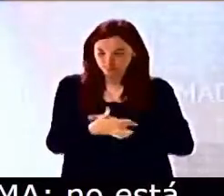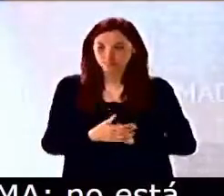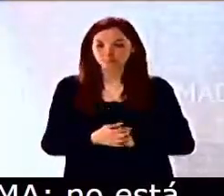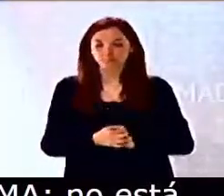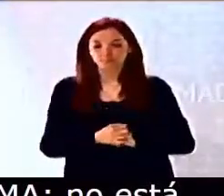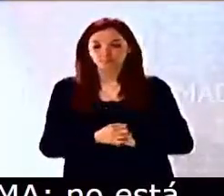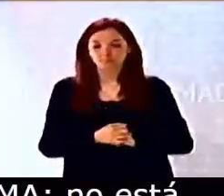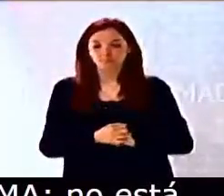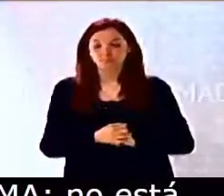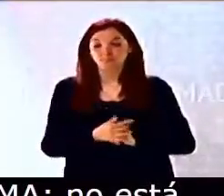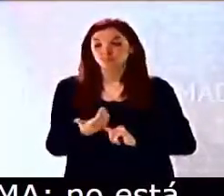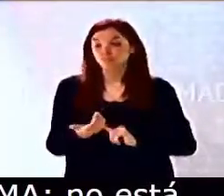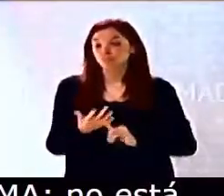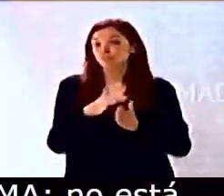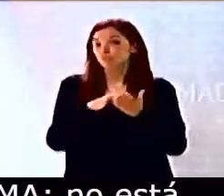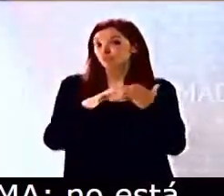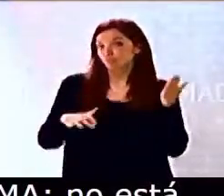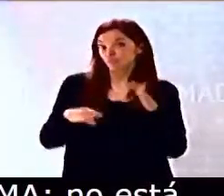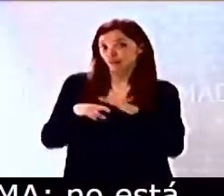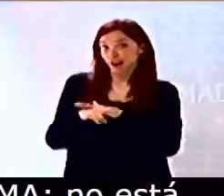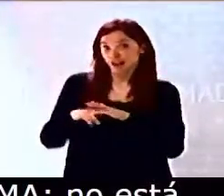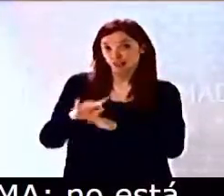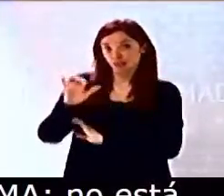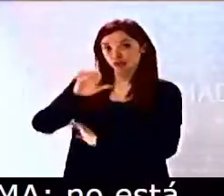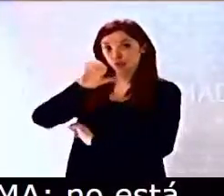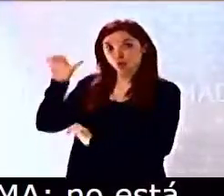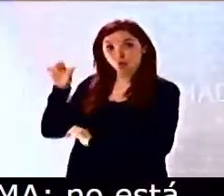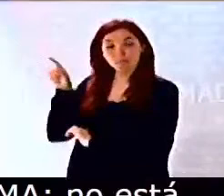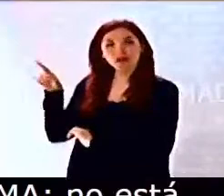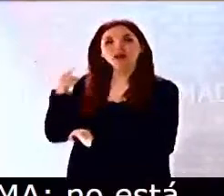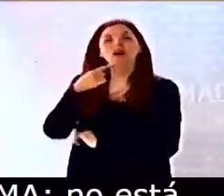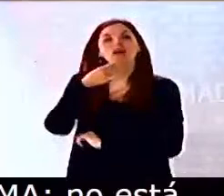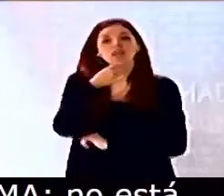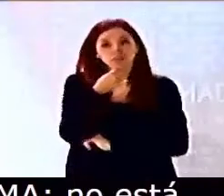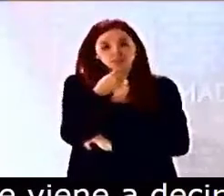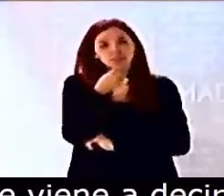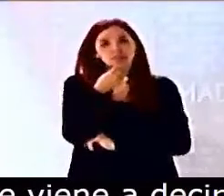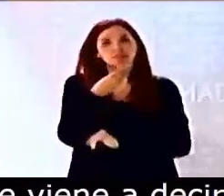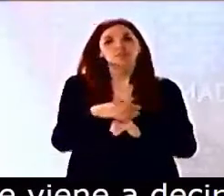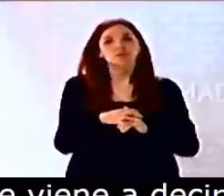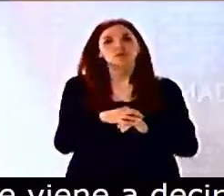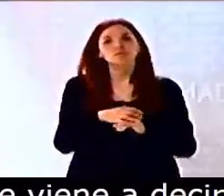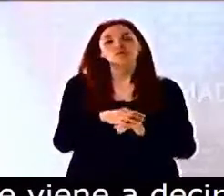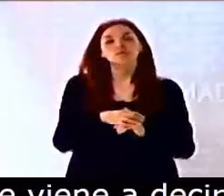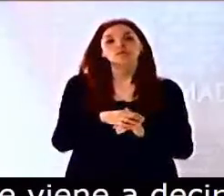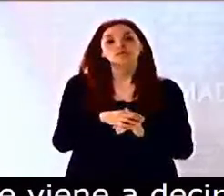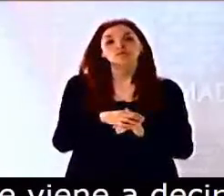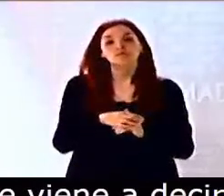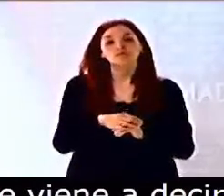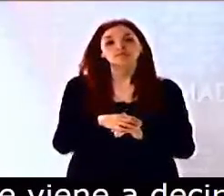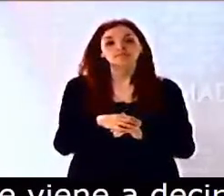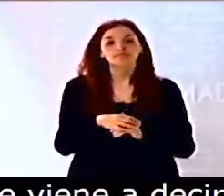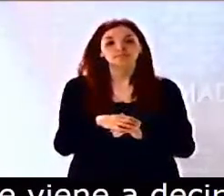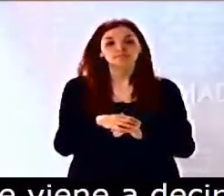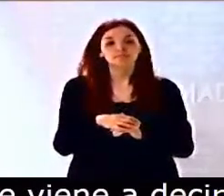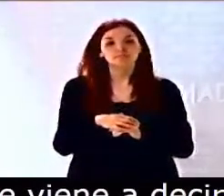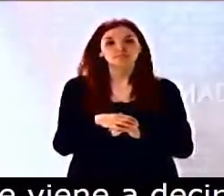lo que viene a decir la EMA, lo que viene a decir la Agencia Europea del Medicamento, es